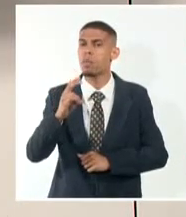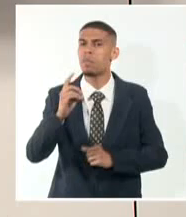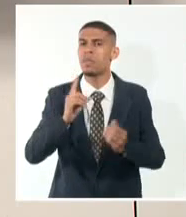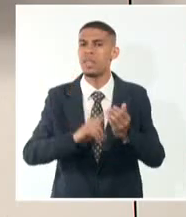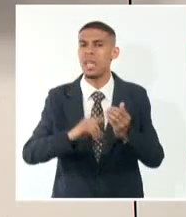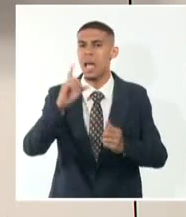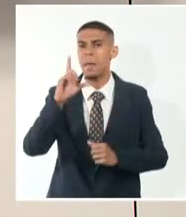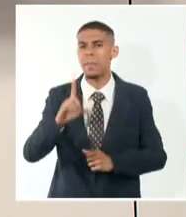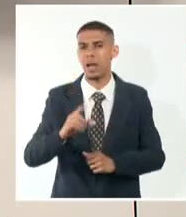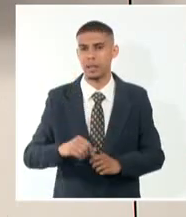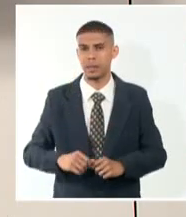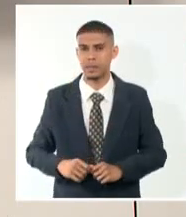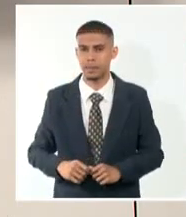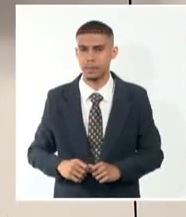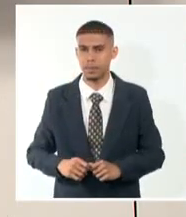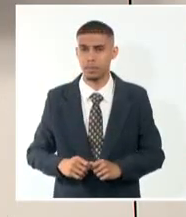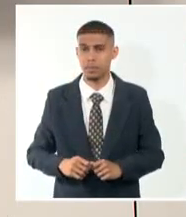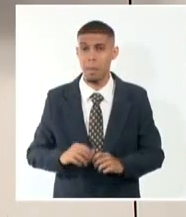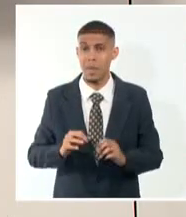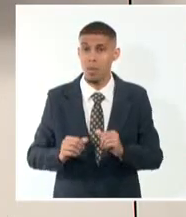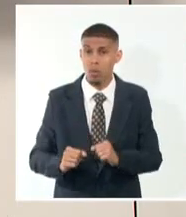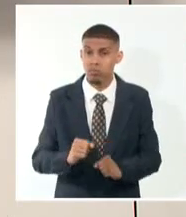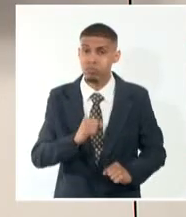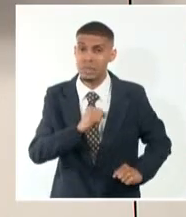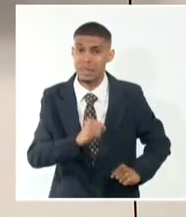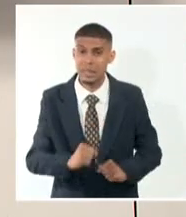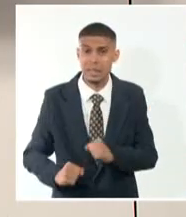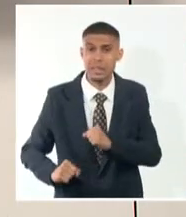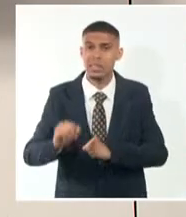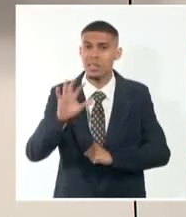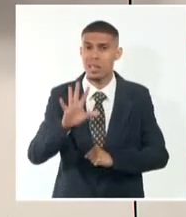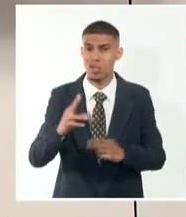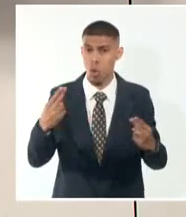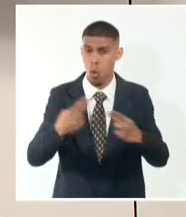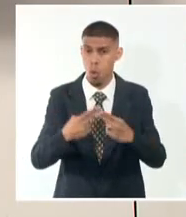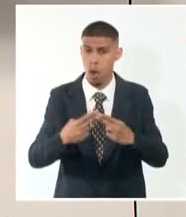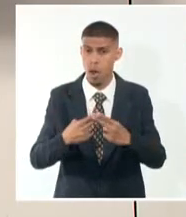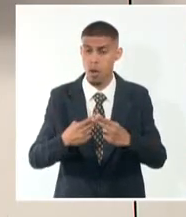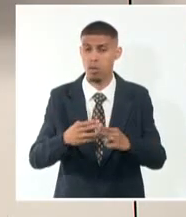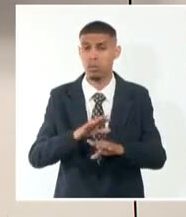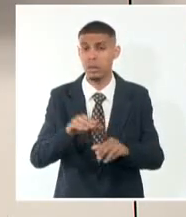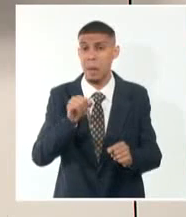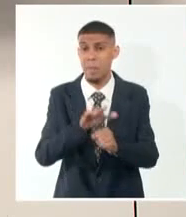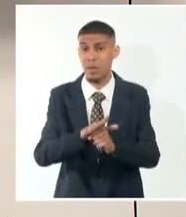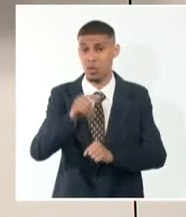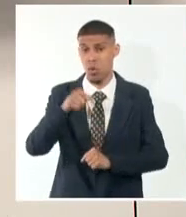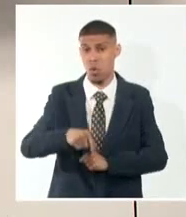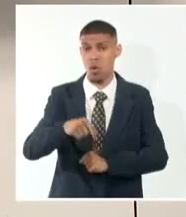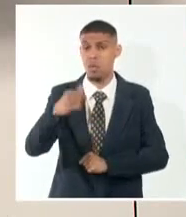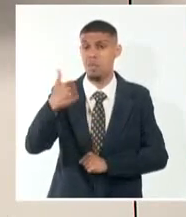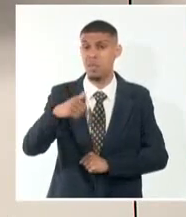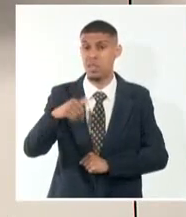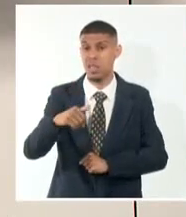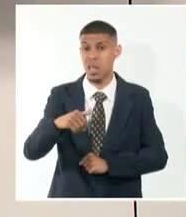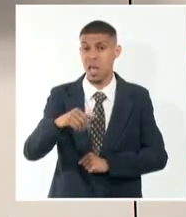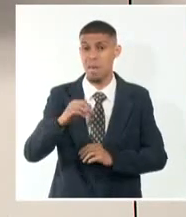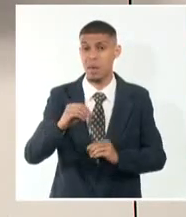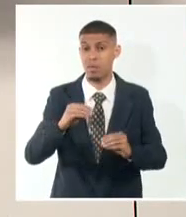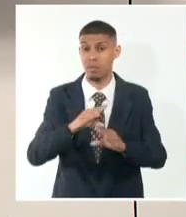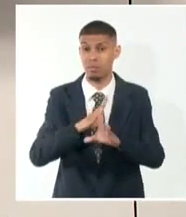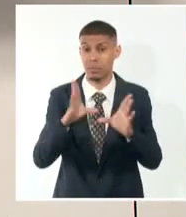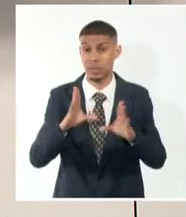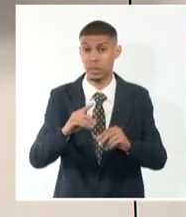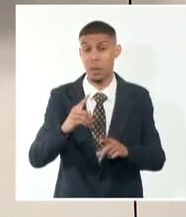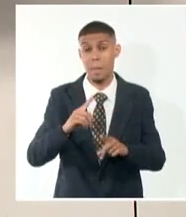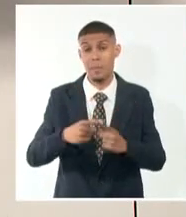espacios informativos. El patinaje de velocidad de los quintos Juegos Deportivos del ALBA tenía previsto su comienzo hoy a las 10 ante meridiano. Sin embargo, la lluvia